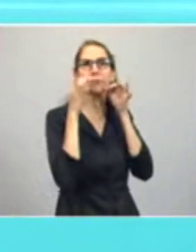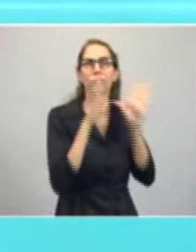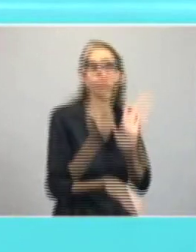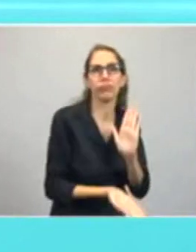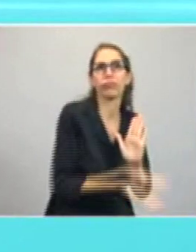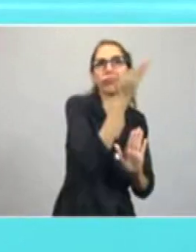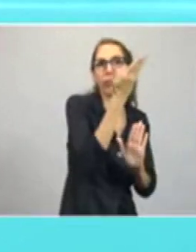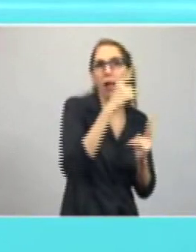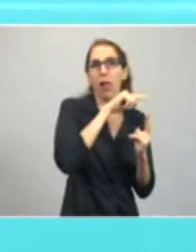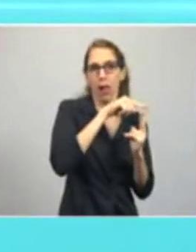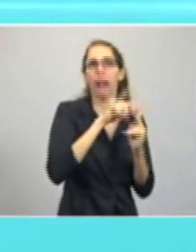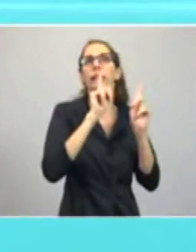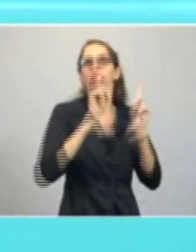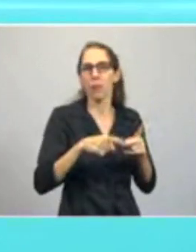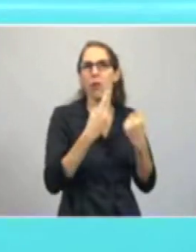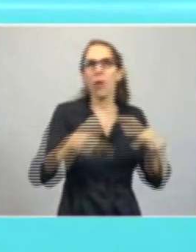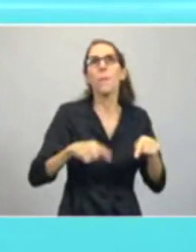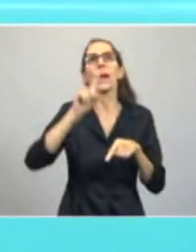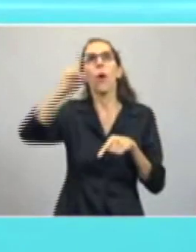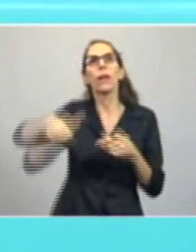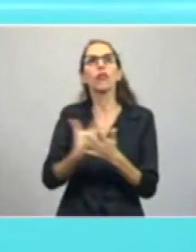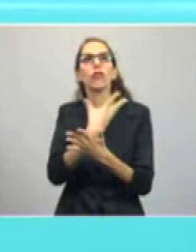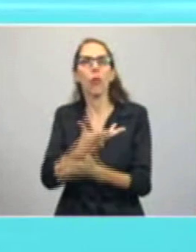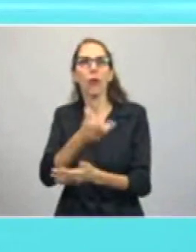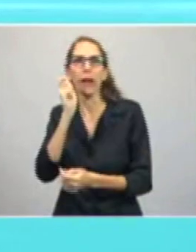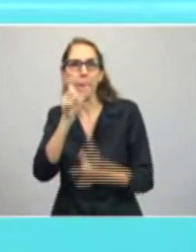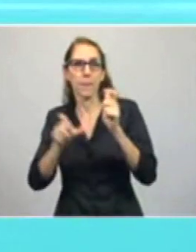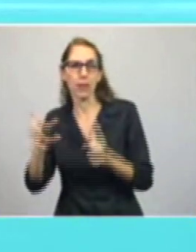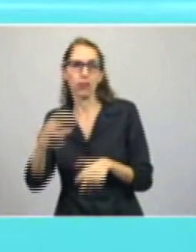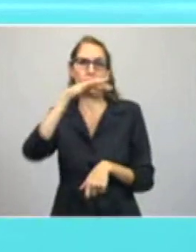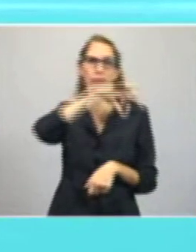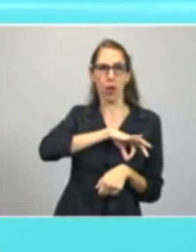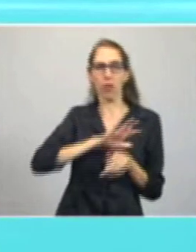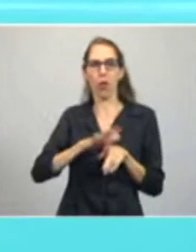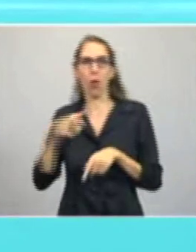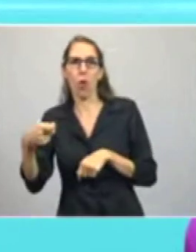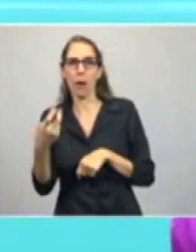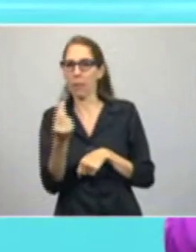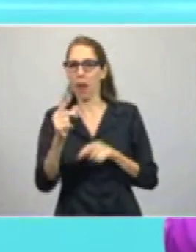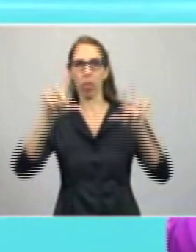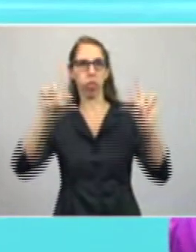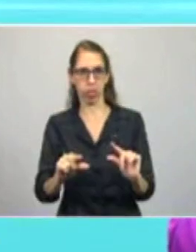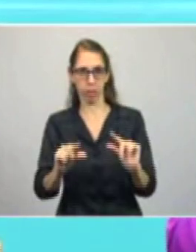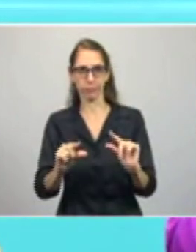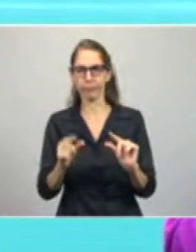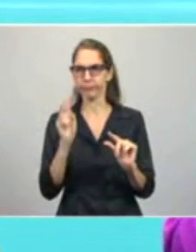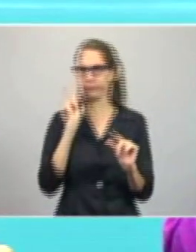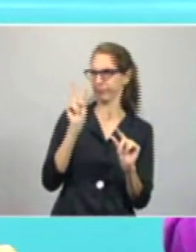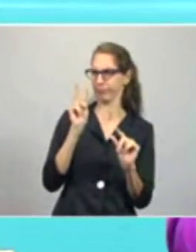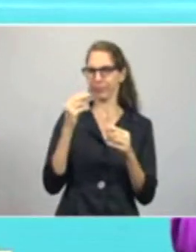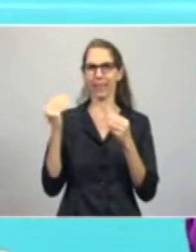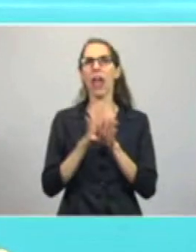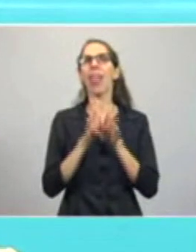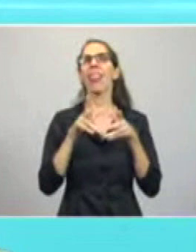la represión de salarios y jubilaciones. Escuchábamos en los últimos días que se ha puesto un tope a las